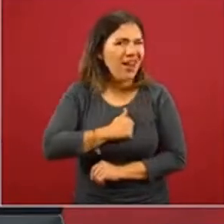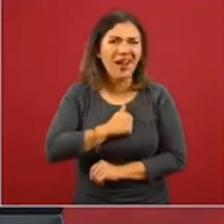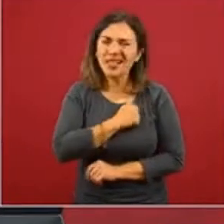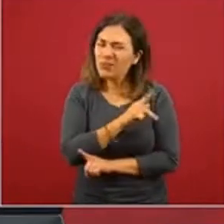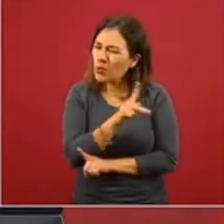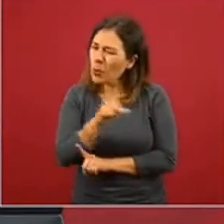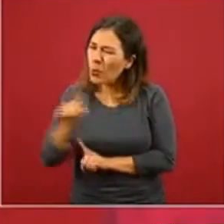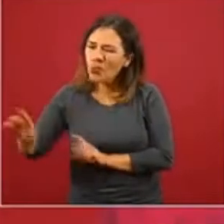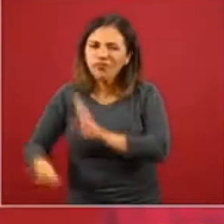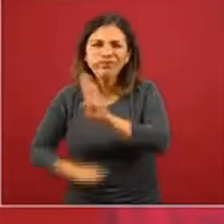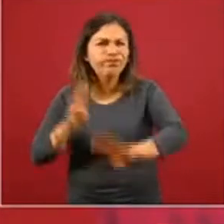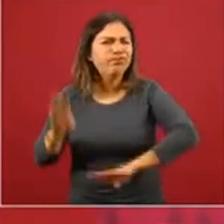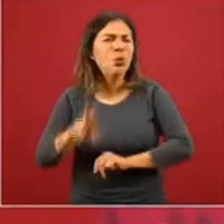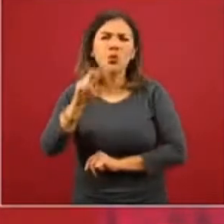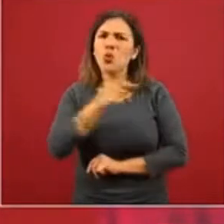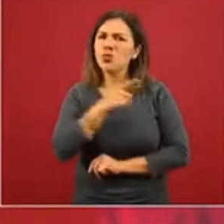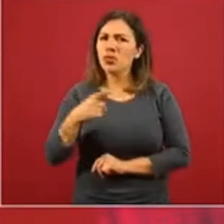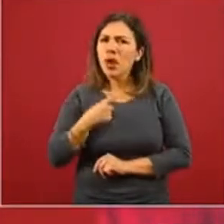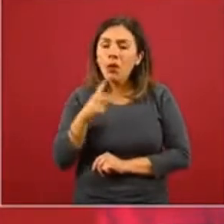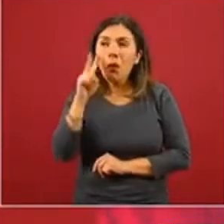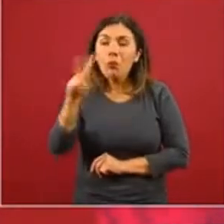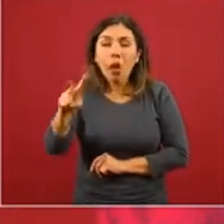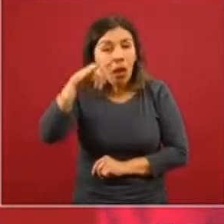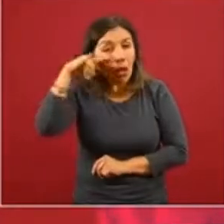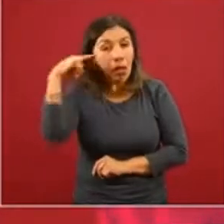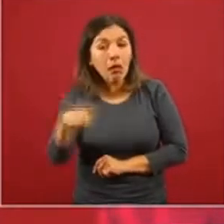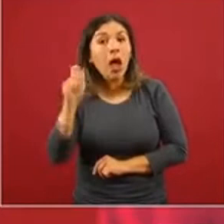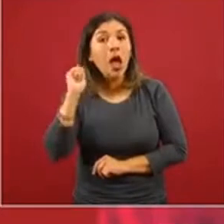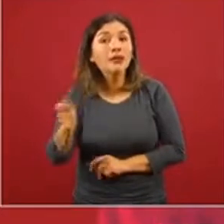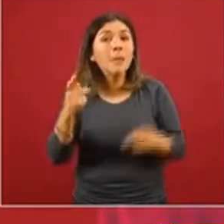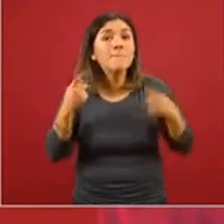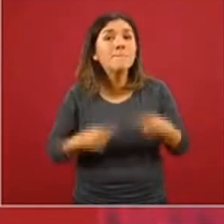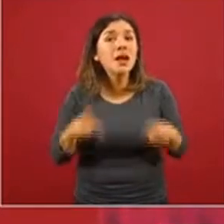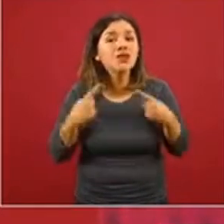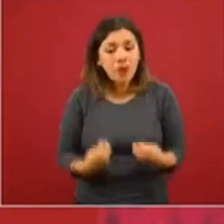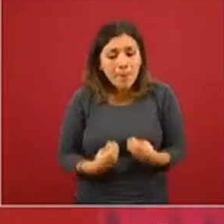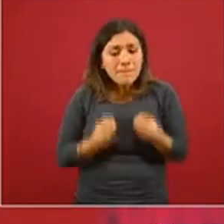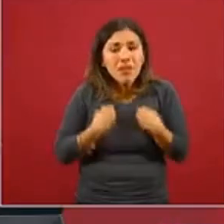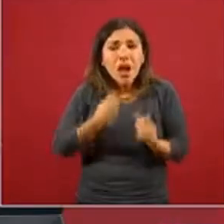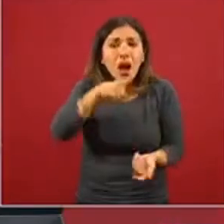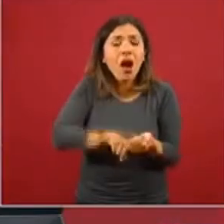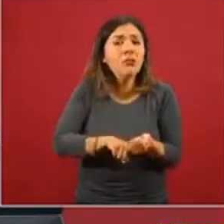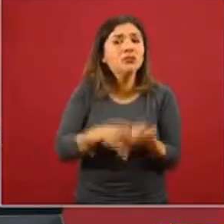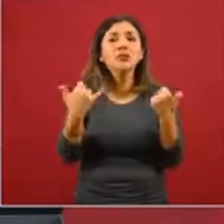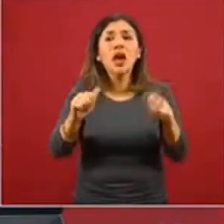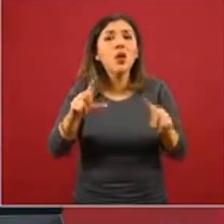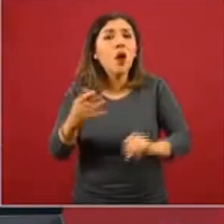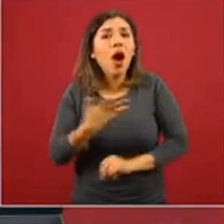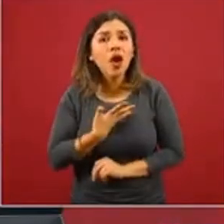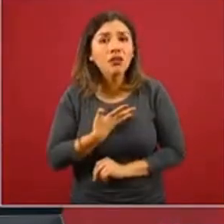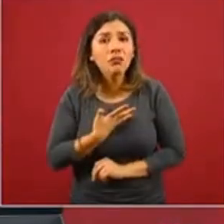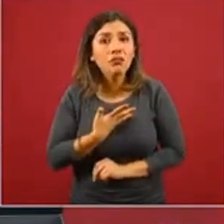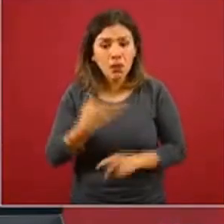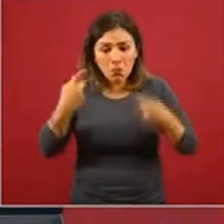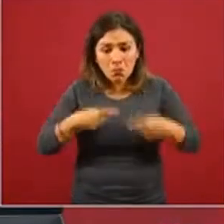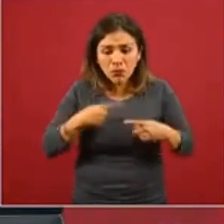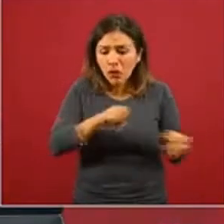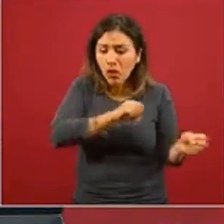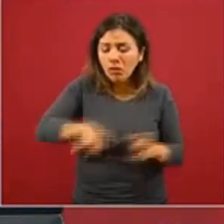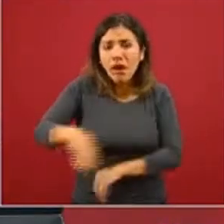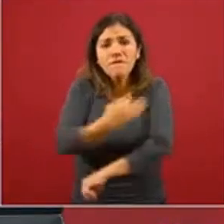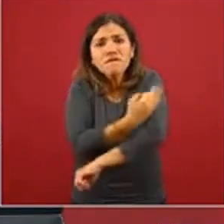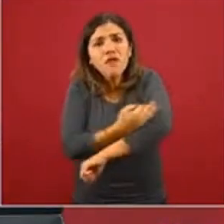lamentables. Nunca debemos perder de vista que se trata de personas que ya no están con nosotros, personas que dejaron a